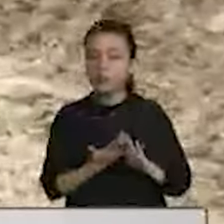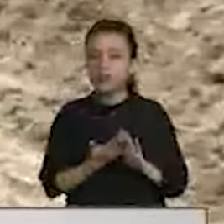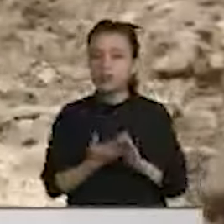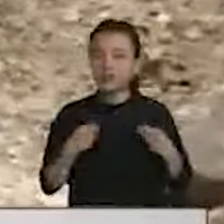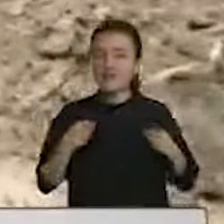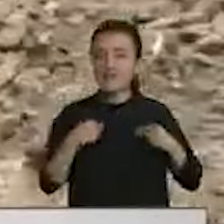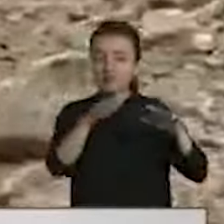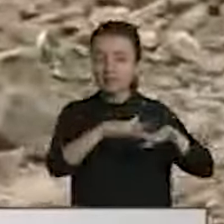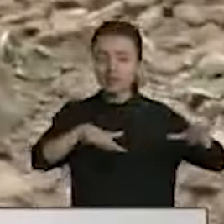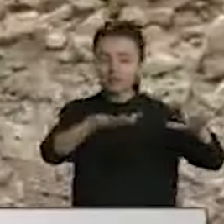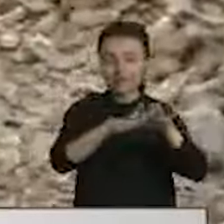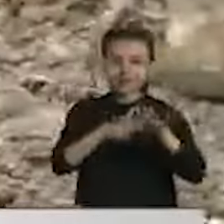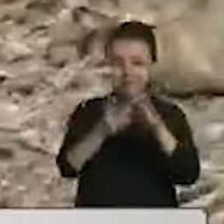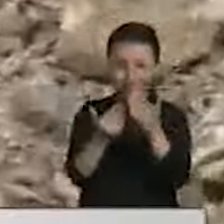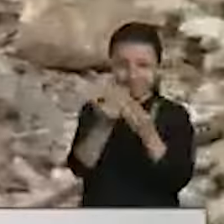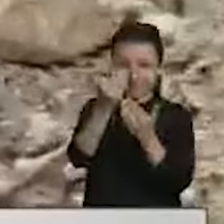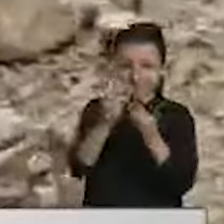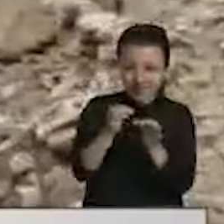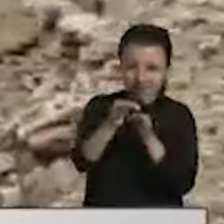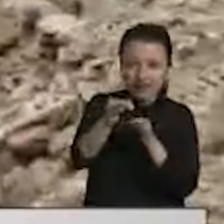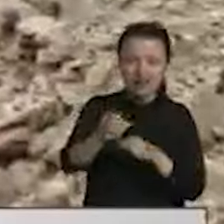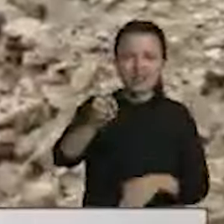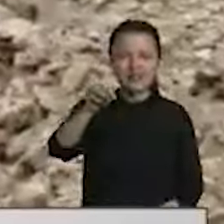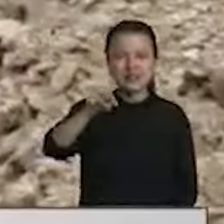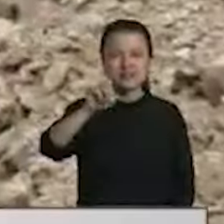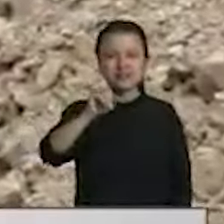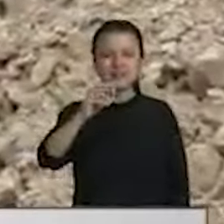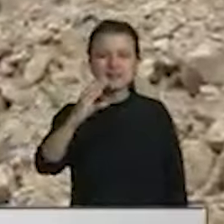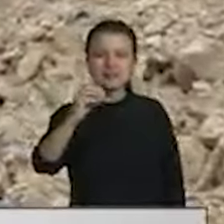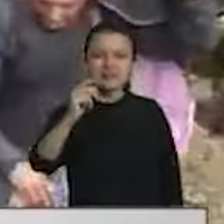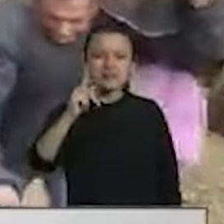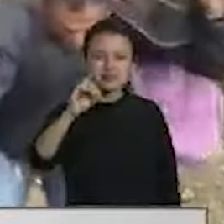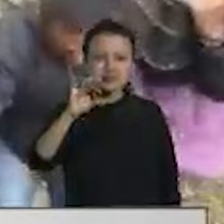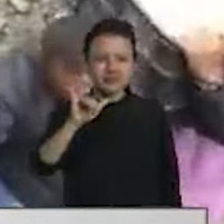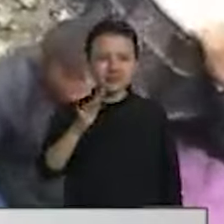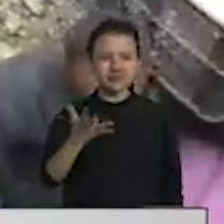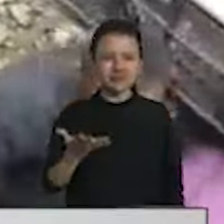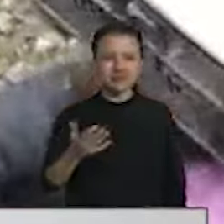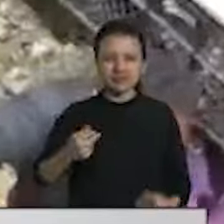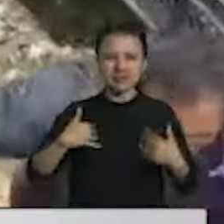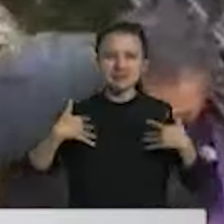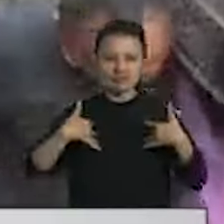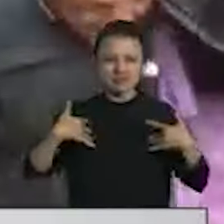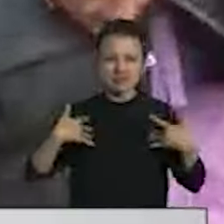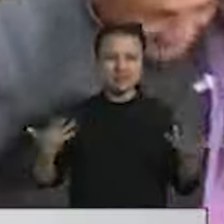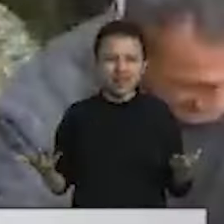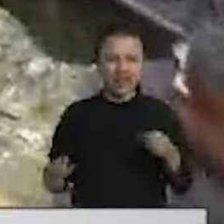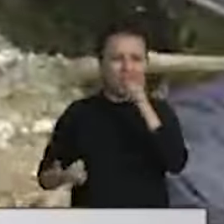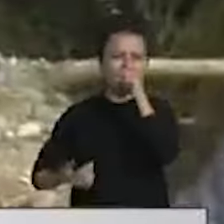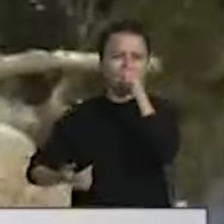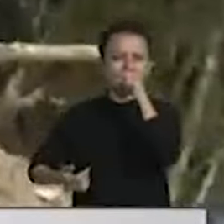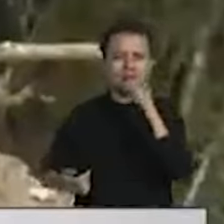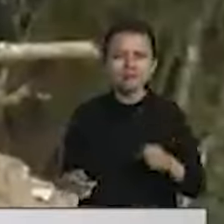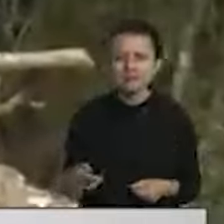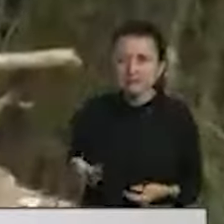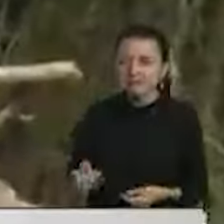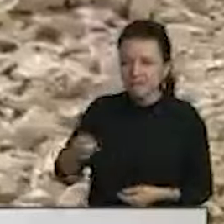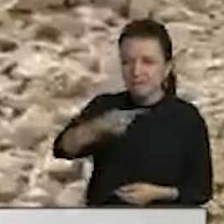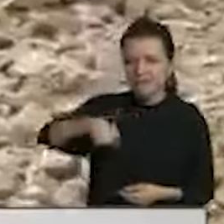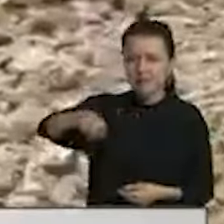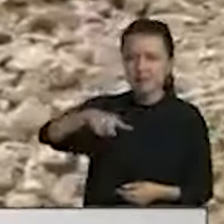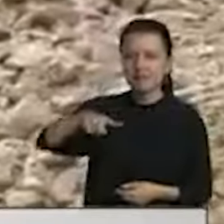de la entrada del cañón del Micay por estos días son víctimas del desabastecimiento, la falta de acceso a servicios de salud ubicados en el casco